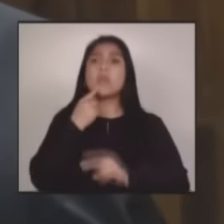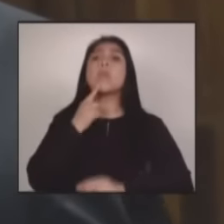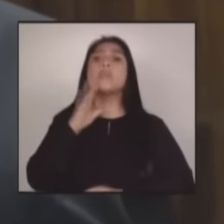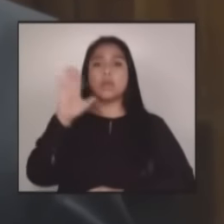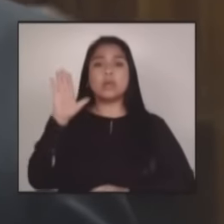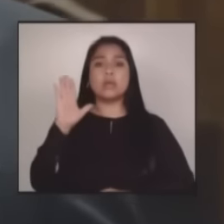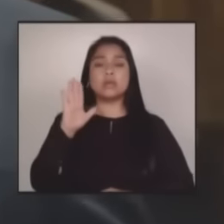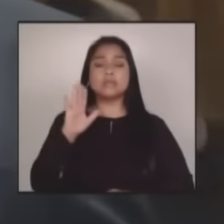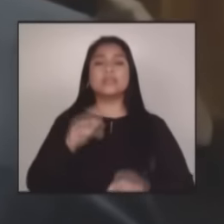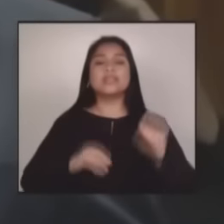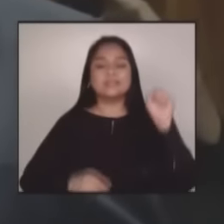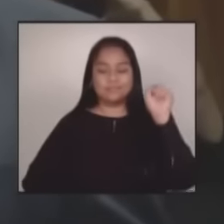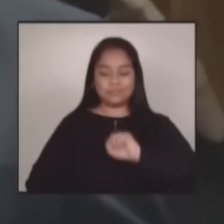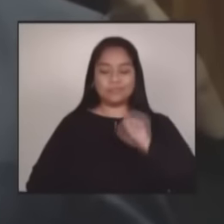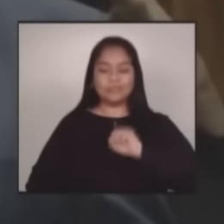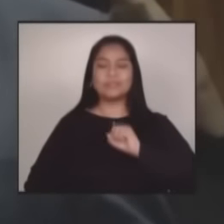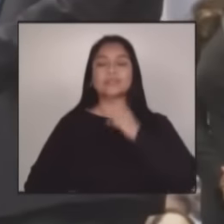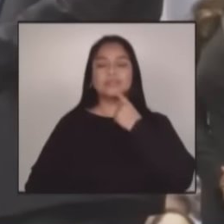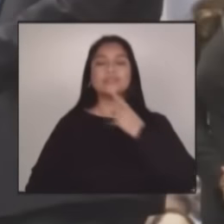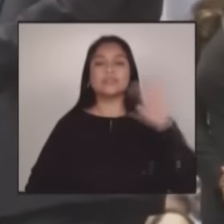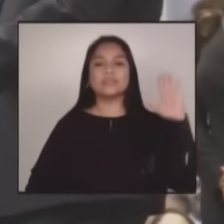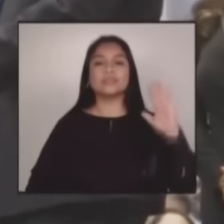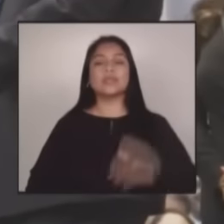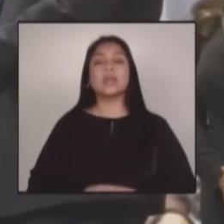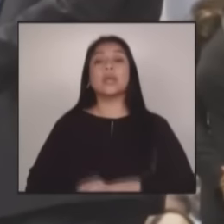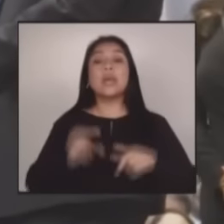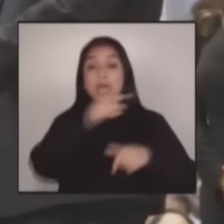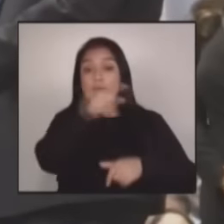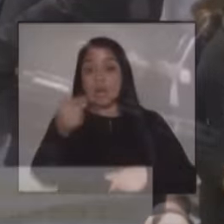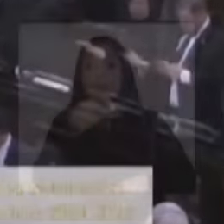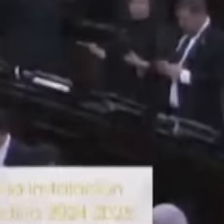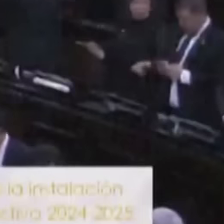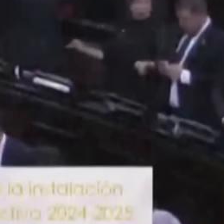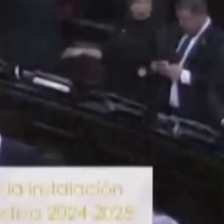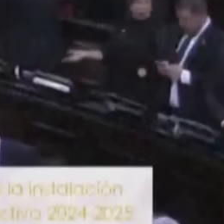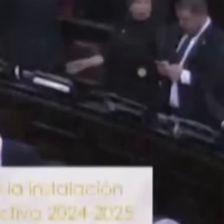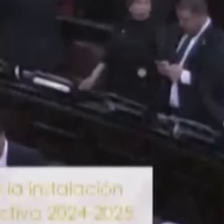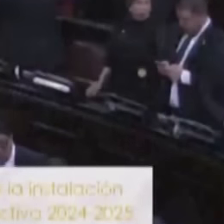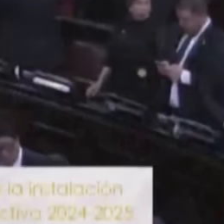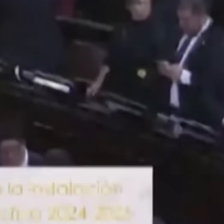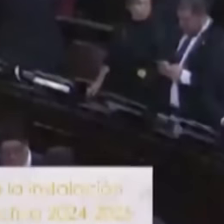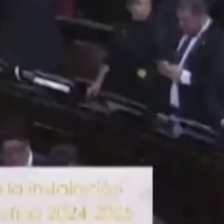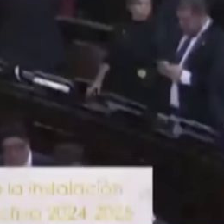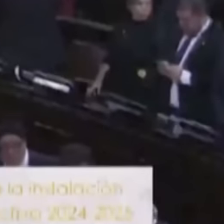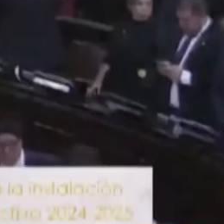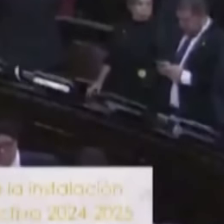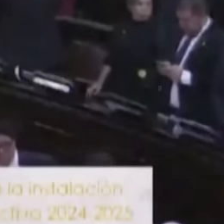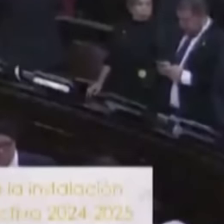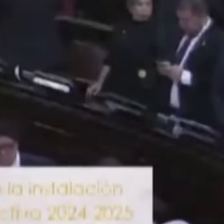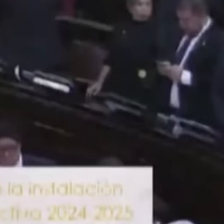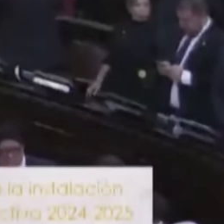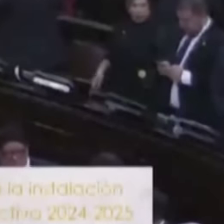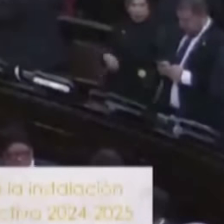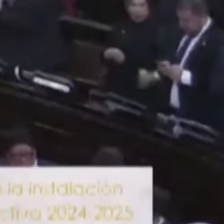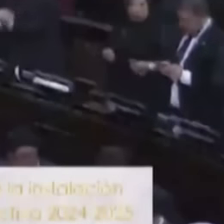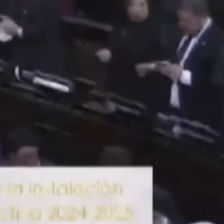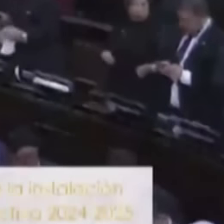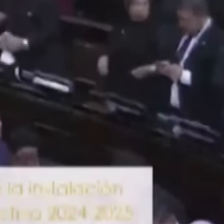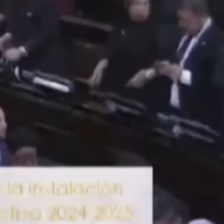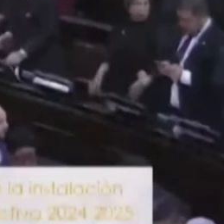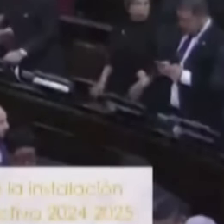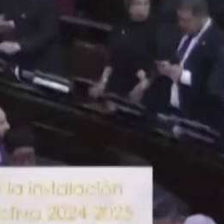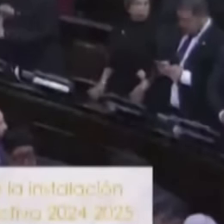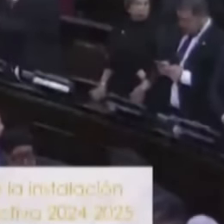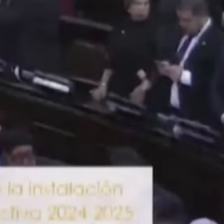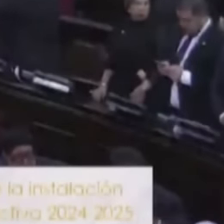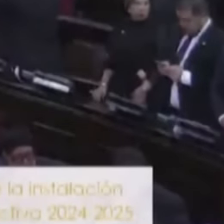el crimen organizado y el narcotráfico. Recordemos que al igual que Honduras y México, la presencia de carteles de narcotráfico son muy